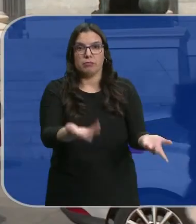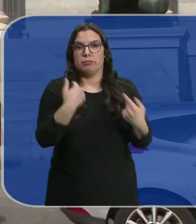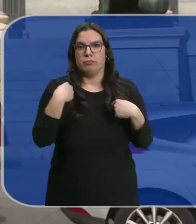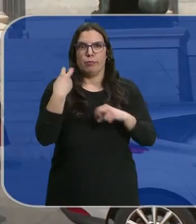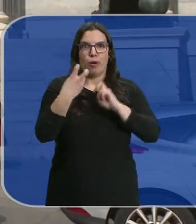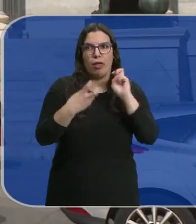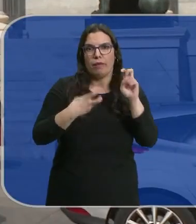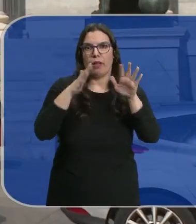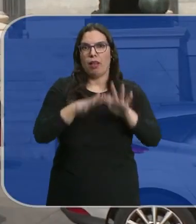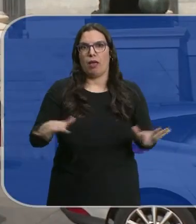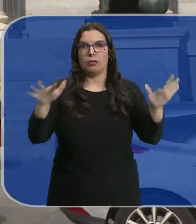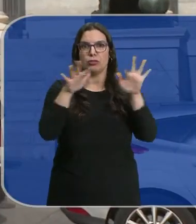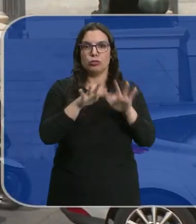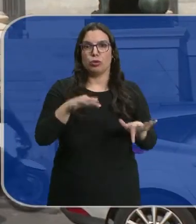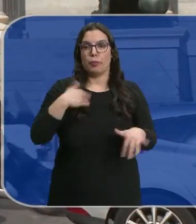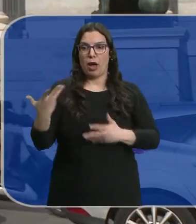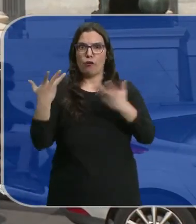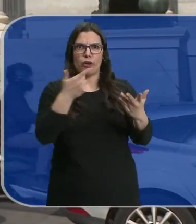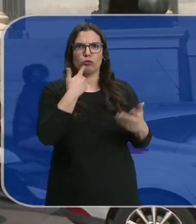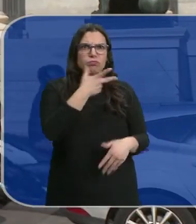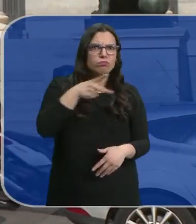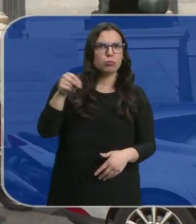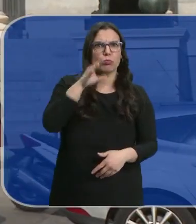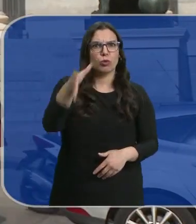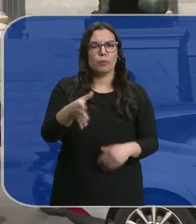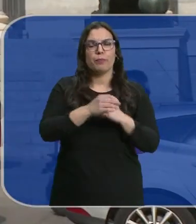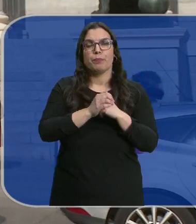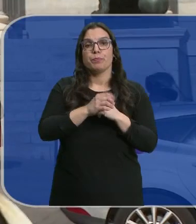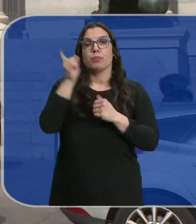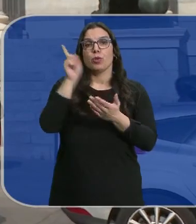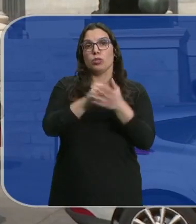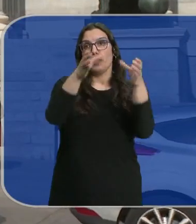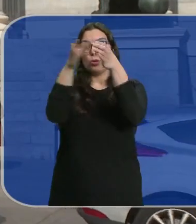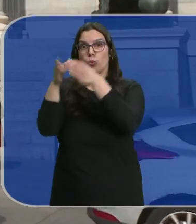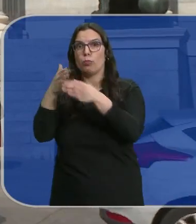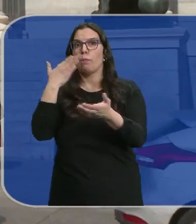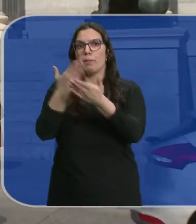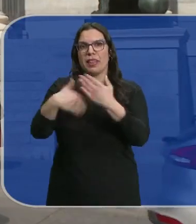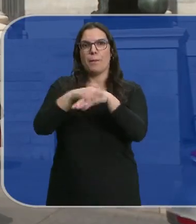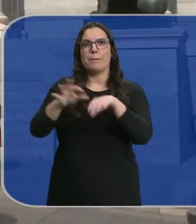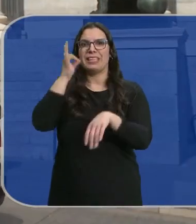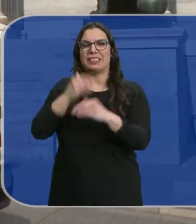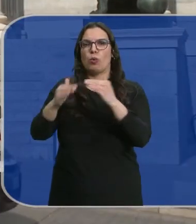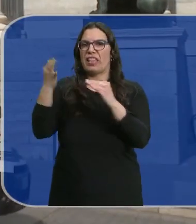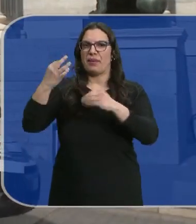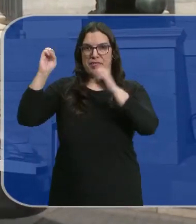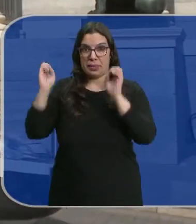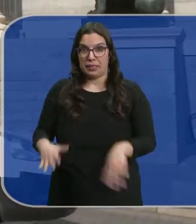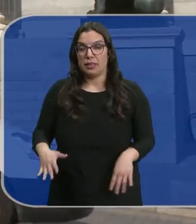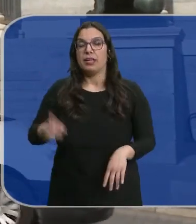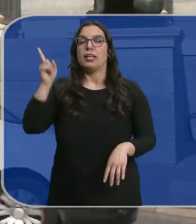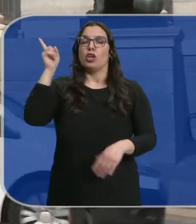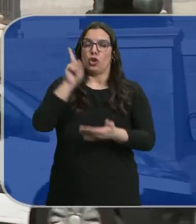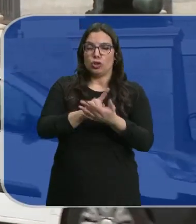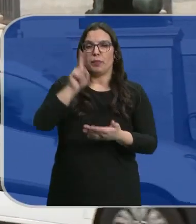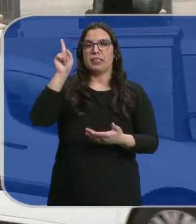de modificar la ley y que rechacen su mano tendida. Una vez más, los grupos vuelven a pedir la cabeza de Irene Montero y una vez más se